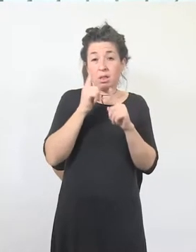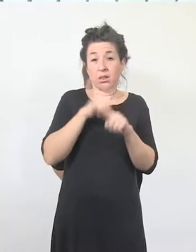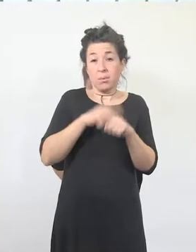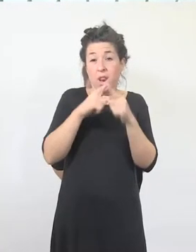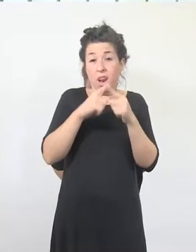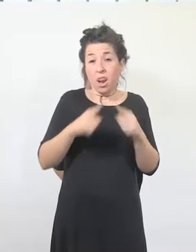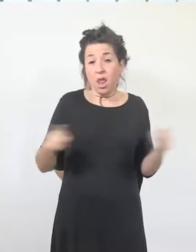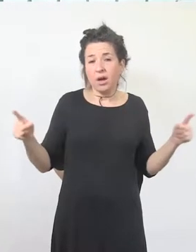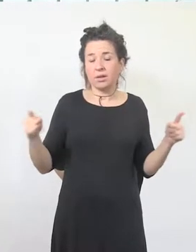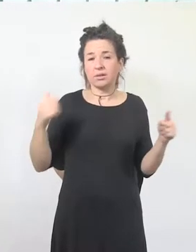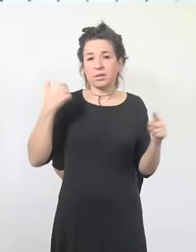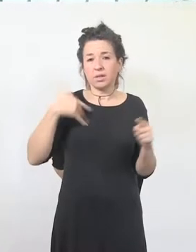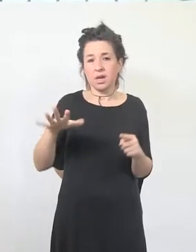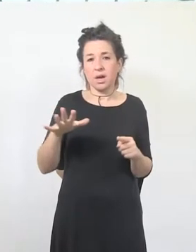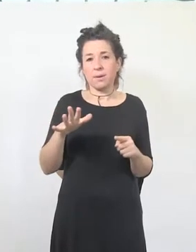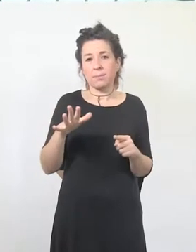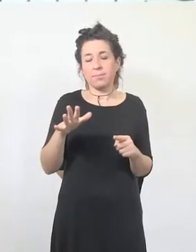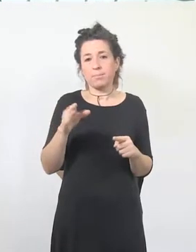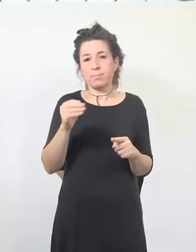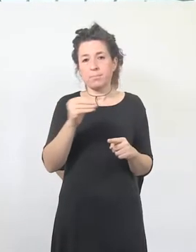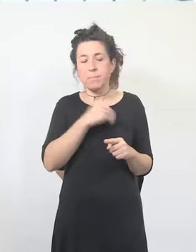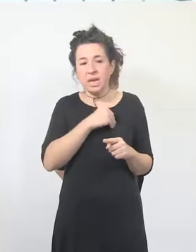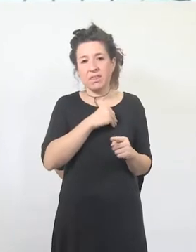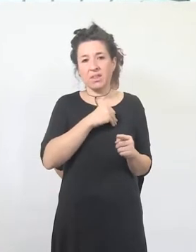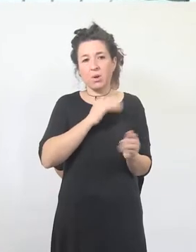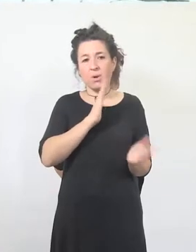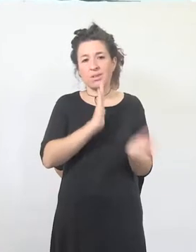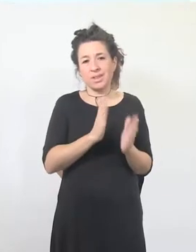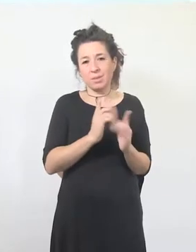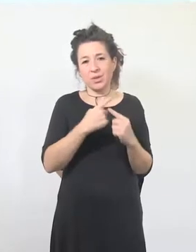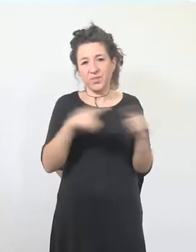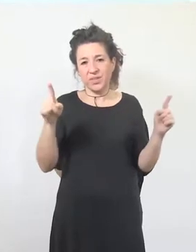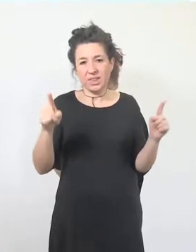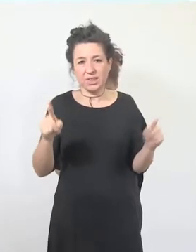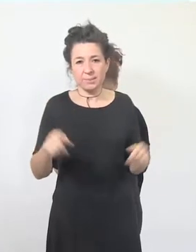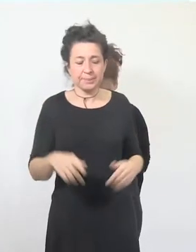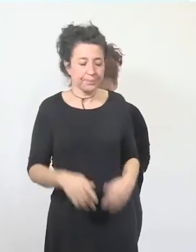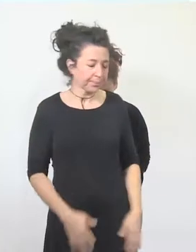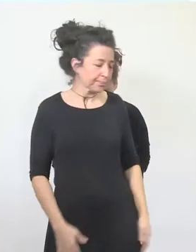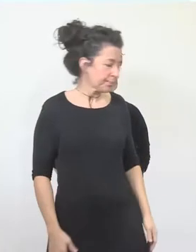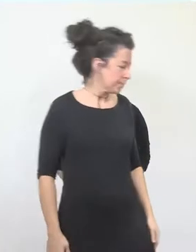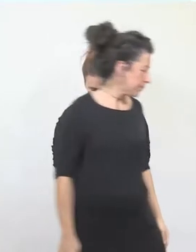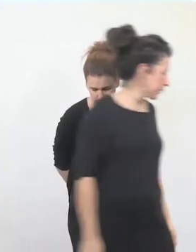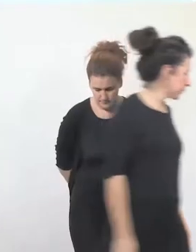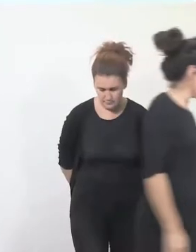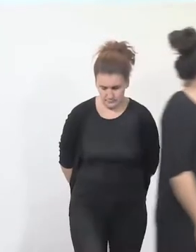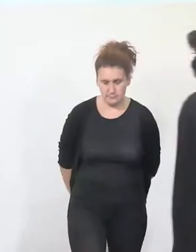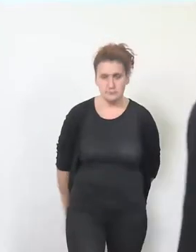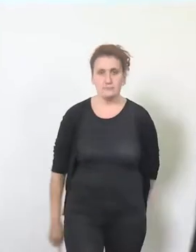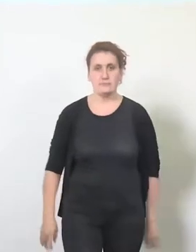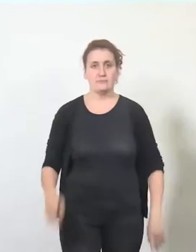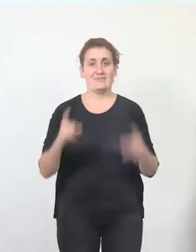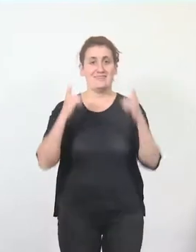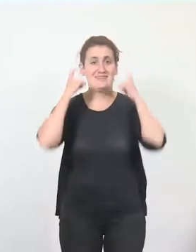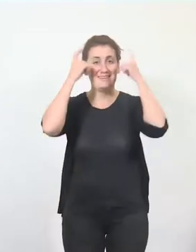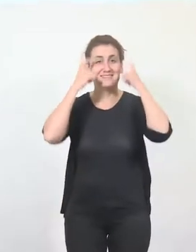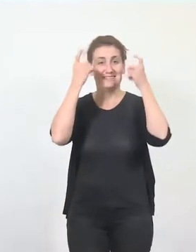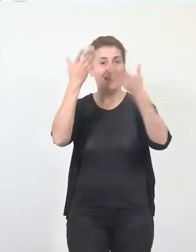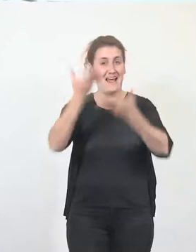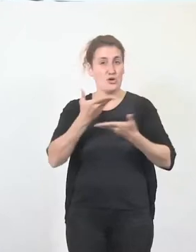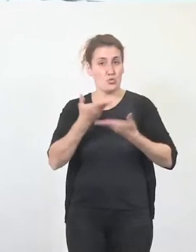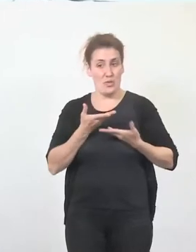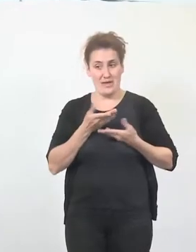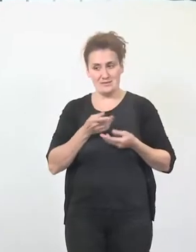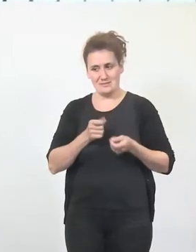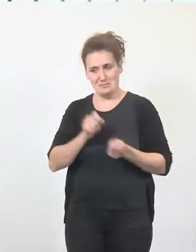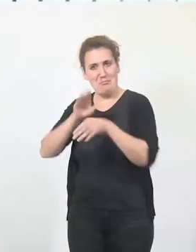Yo creo que ya pues se merece por lo menos tratarlo de otra forma, intentar que las ayudas dirigidas al pueblo saharaui